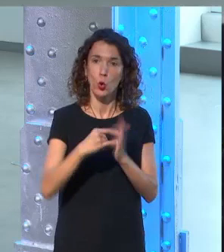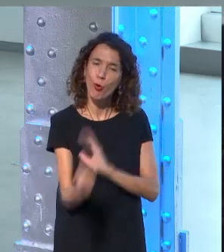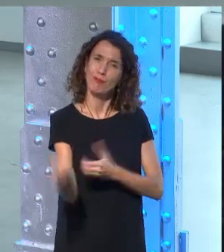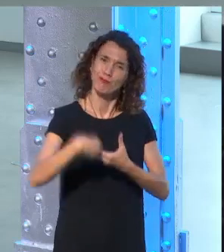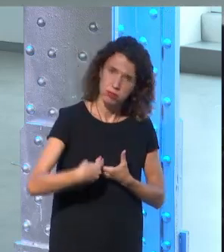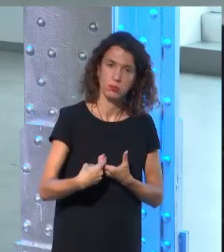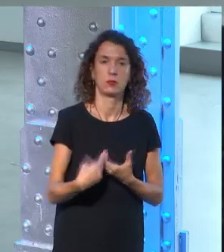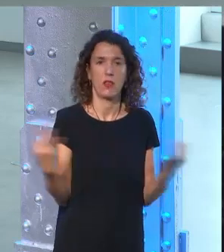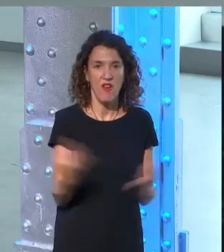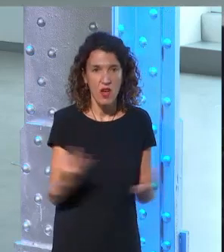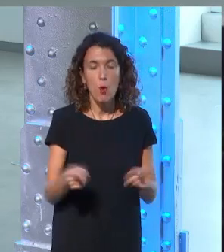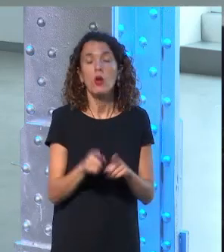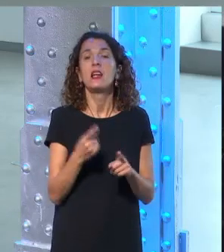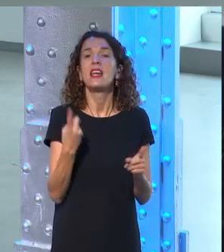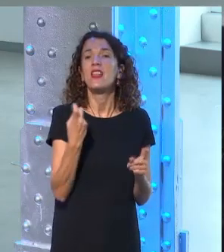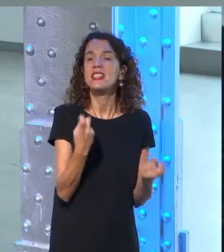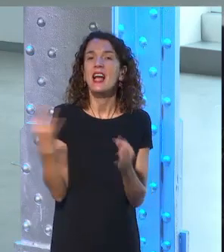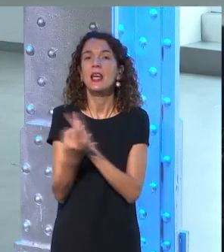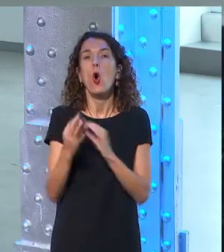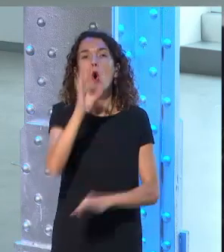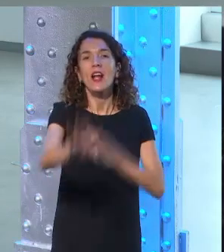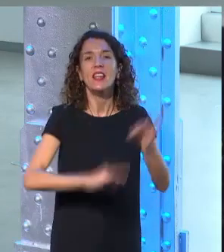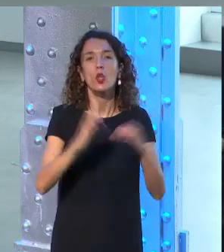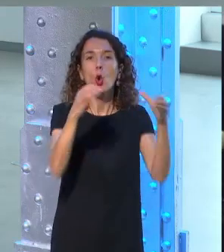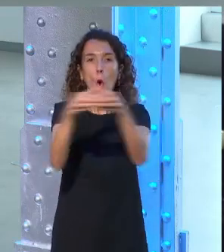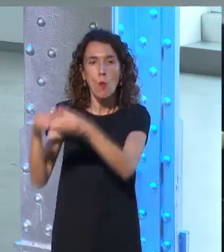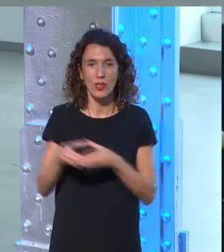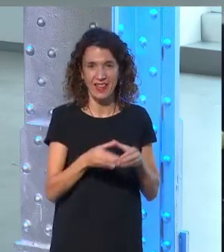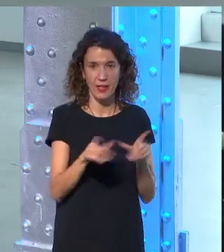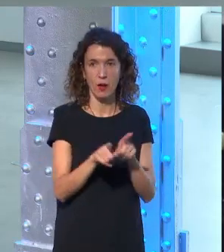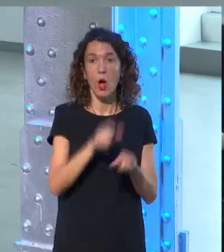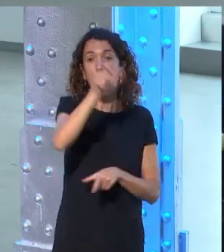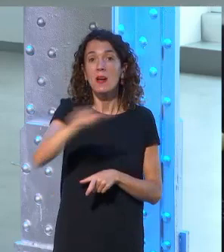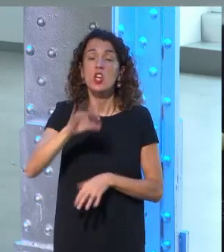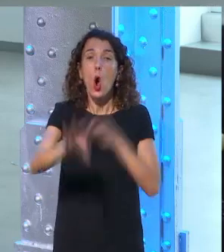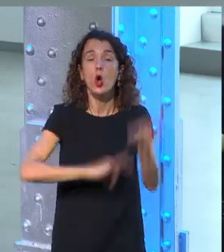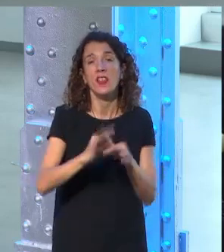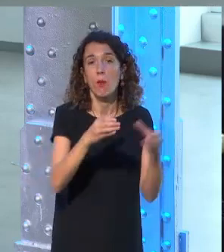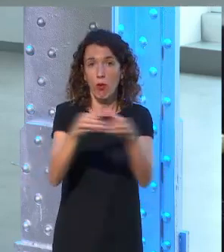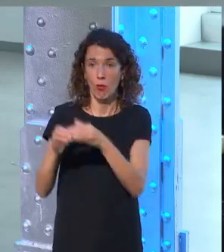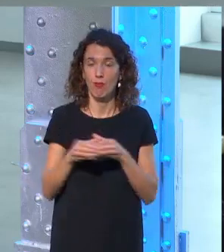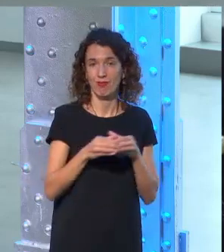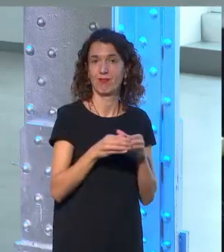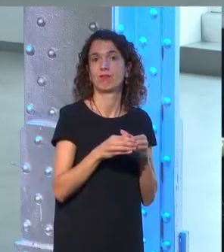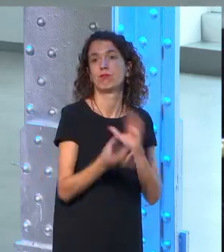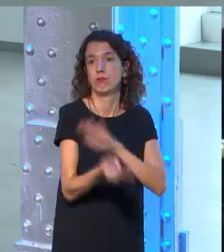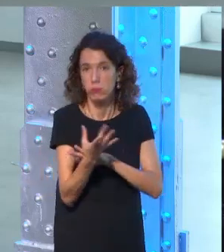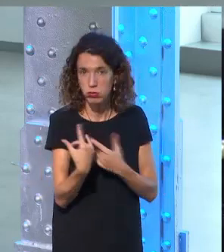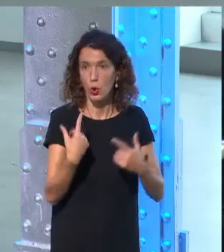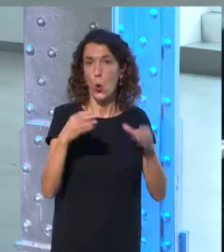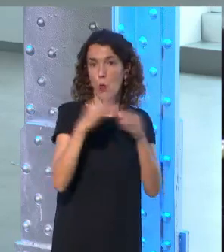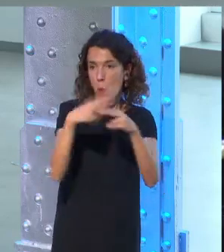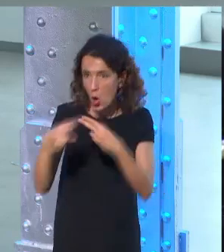eso requiere organización comunitaria. Las personas nos organizamos socialmente a través de comunidades, organizaciones,